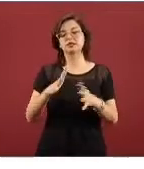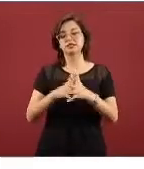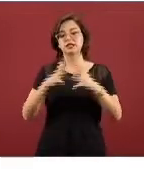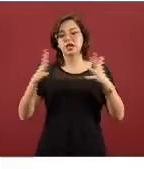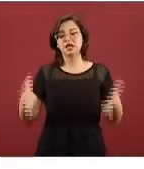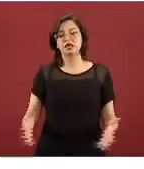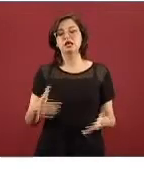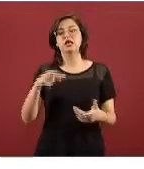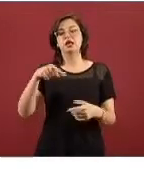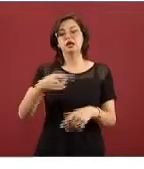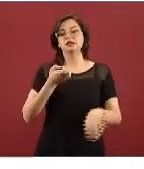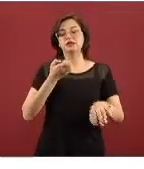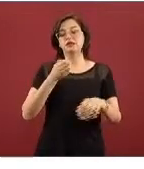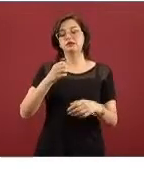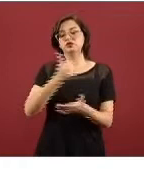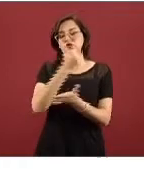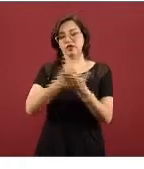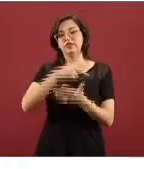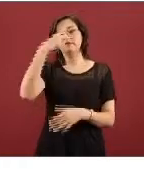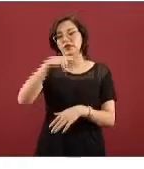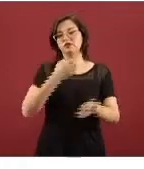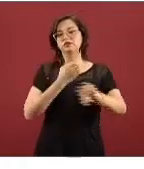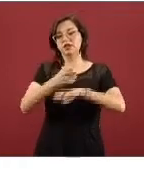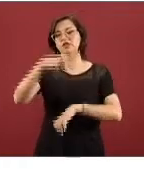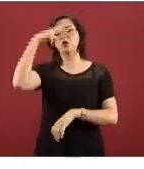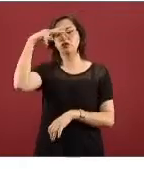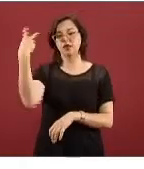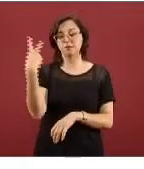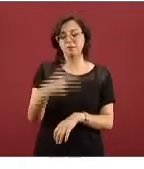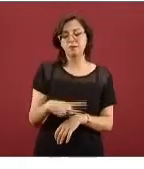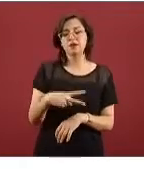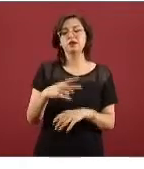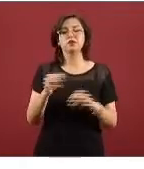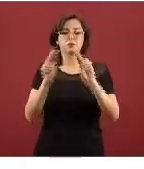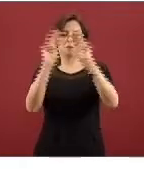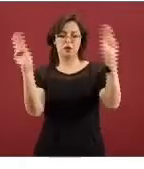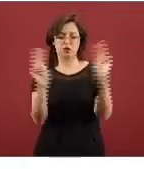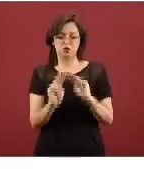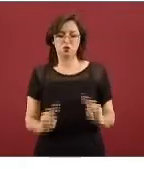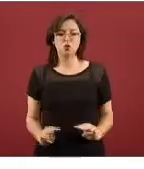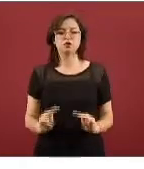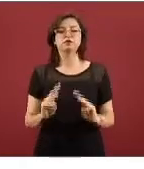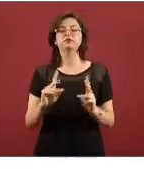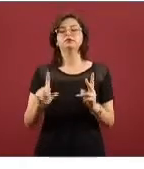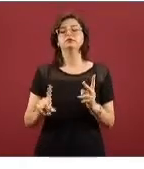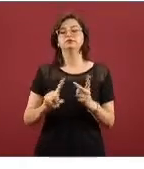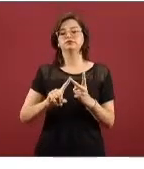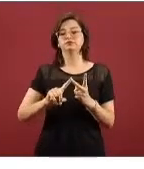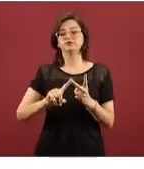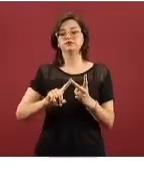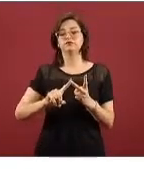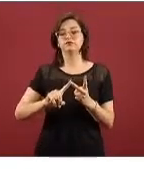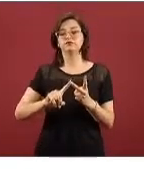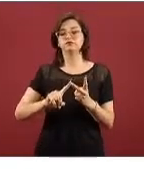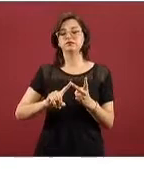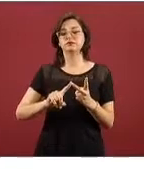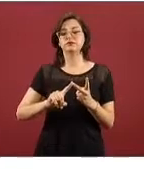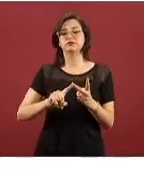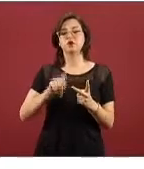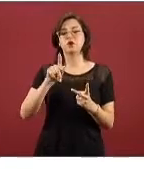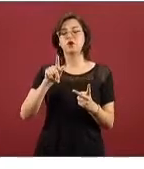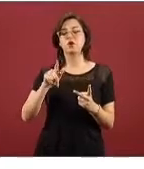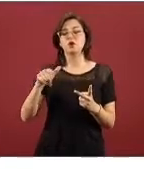que son la del Valle de México, la Ciudad de México, la zona conurbada, la metrópoli en